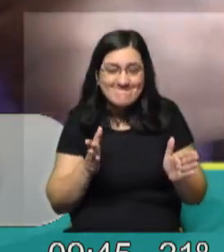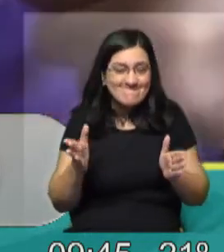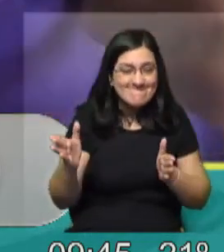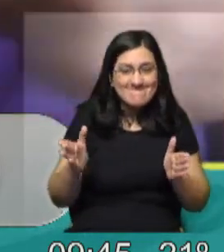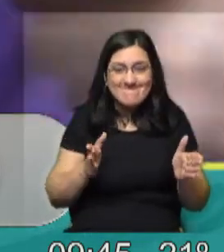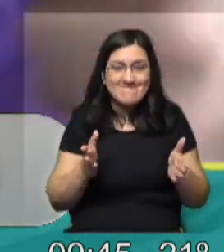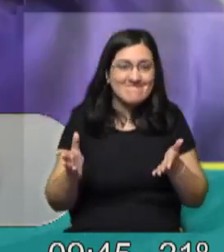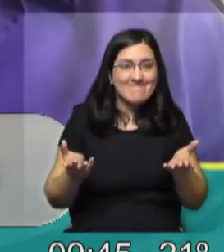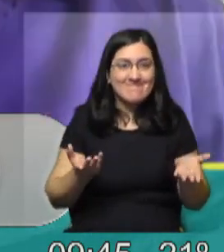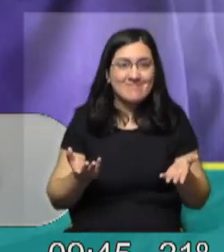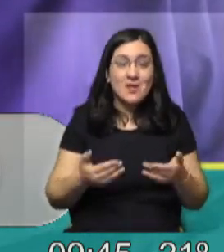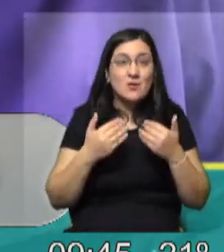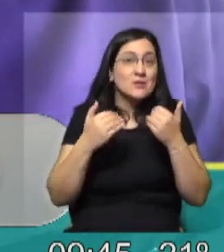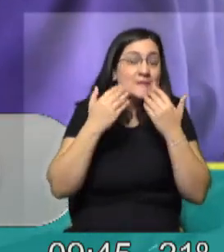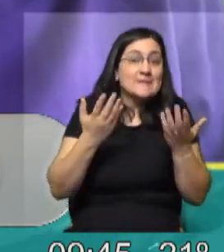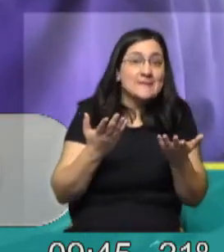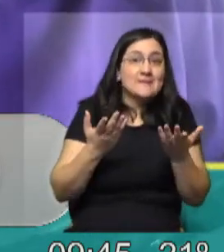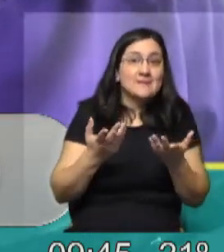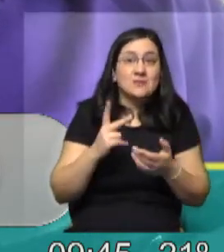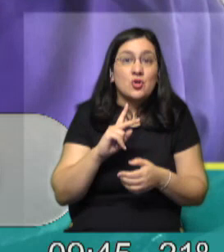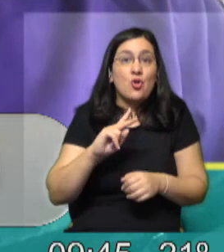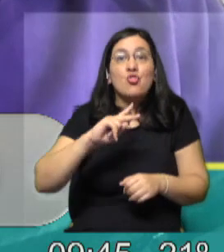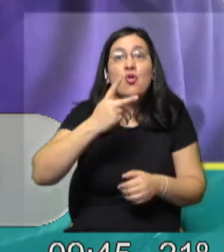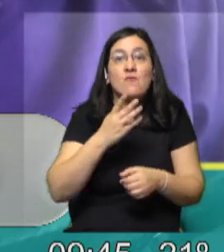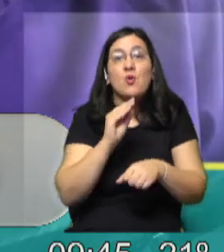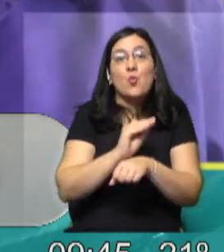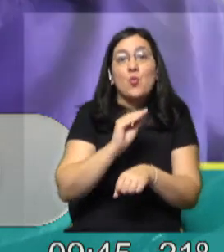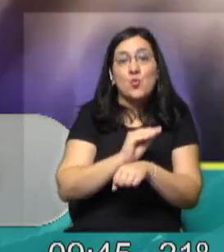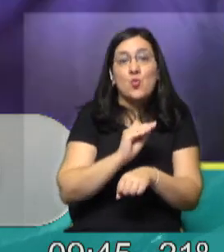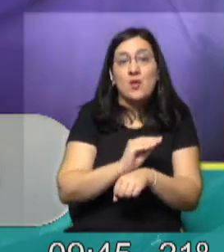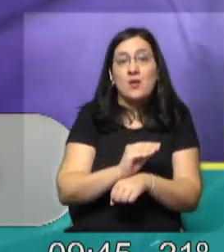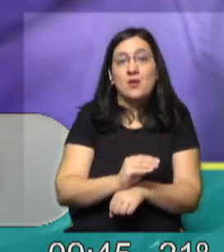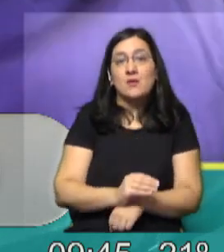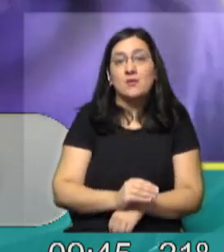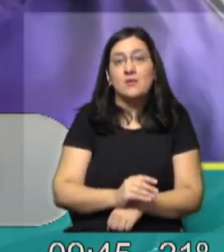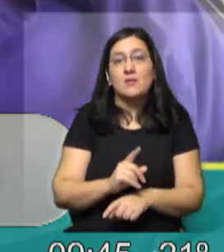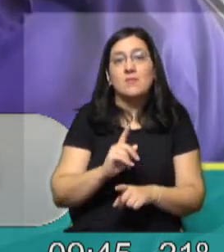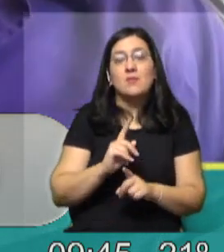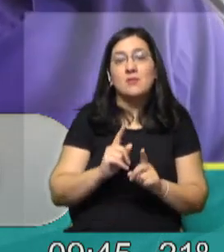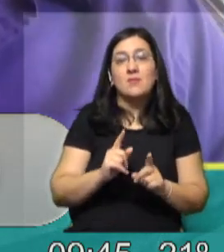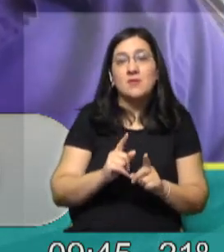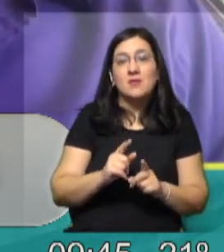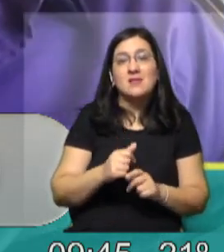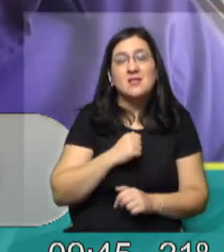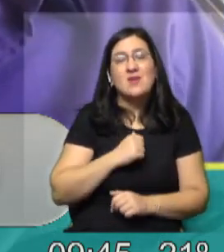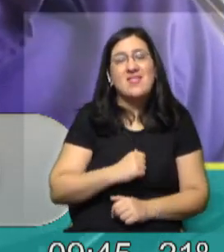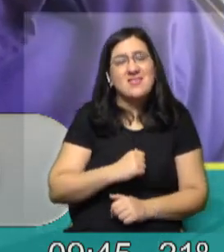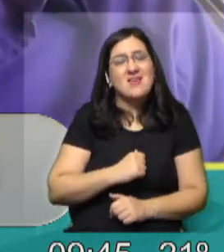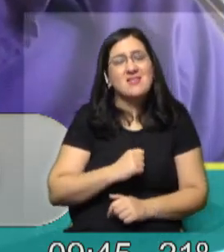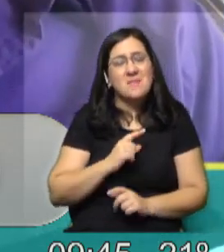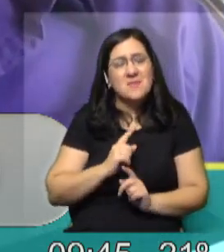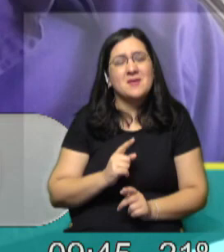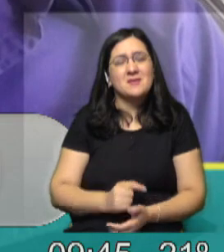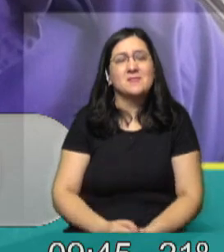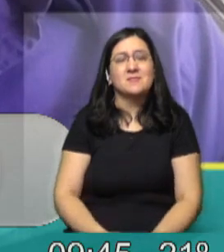de sí es es Es una doble cultura Pero también es una her y sí se